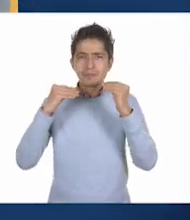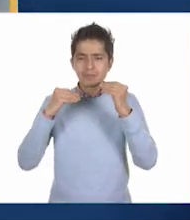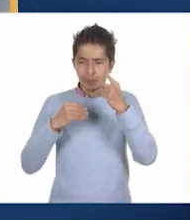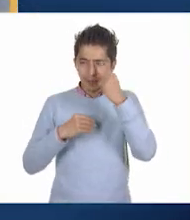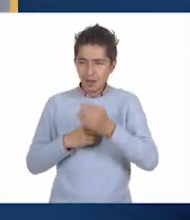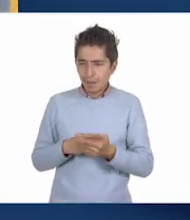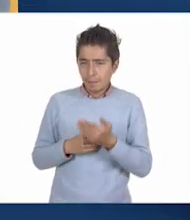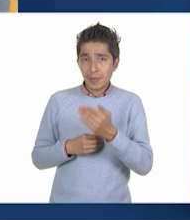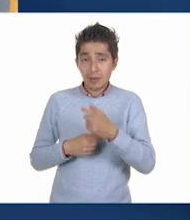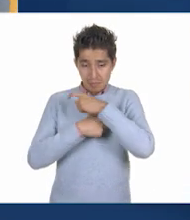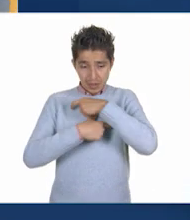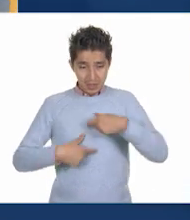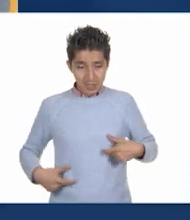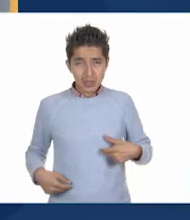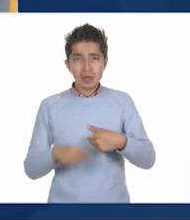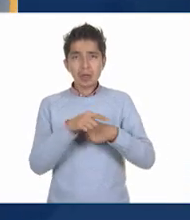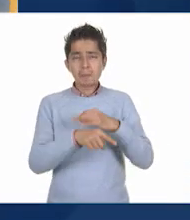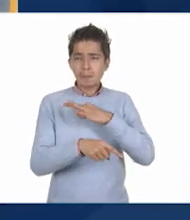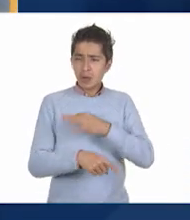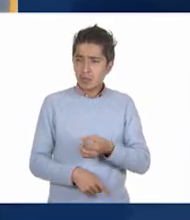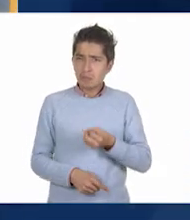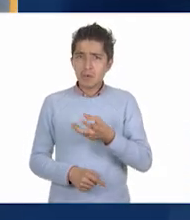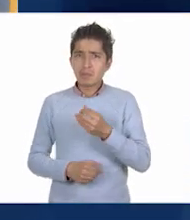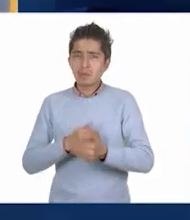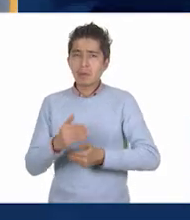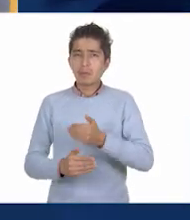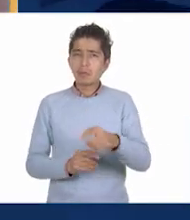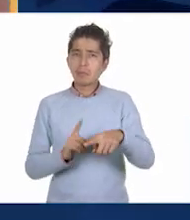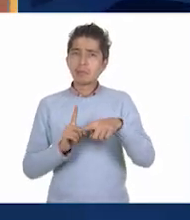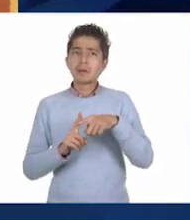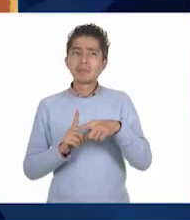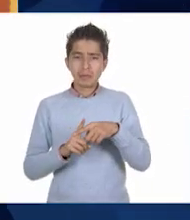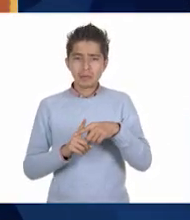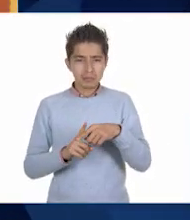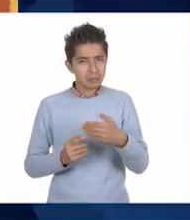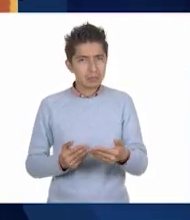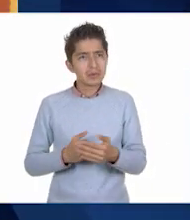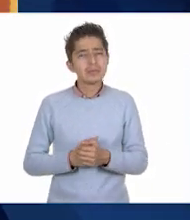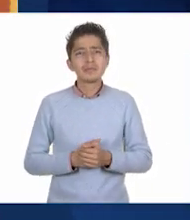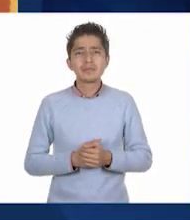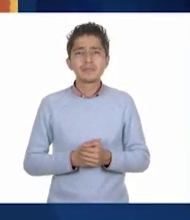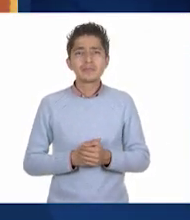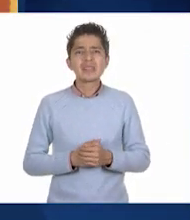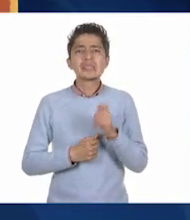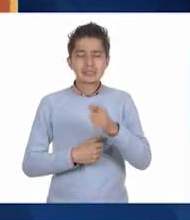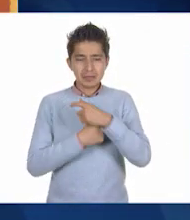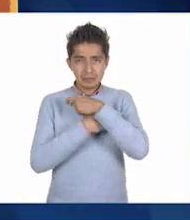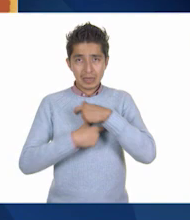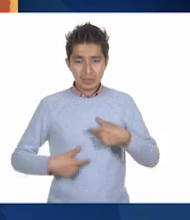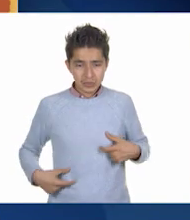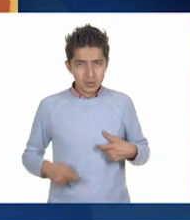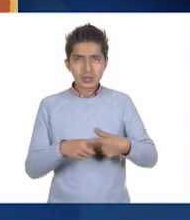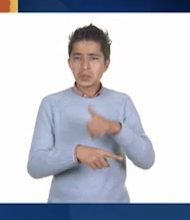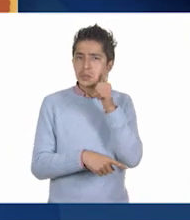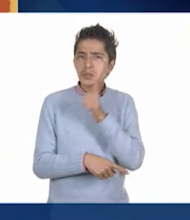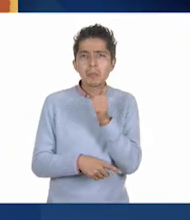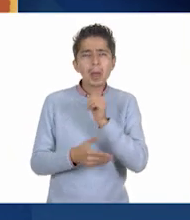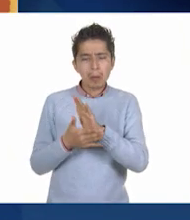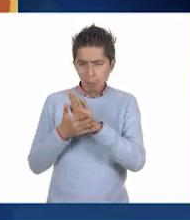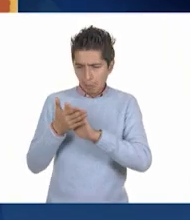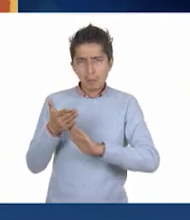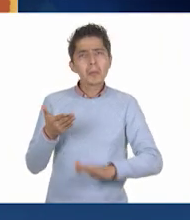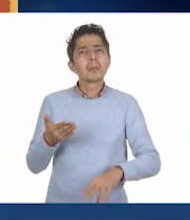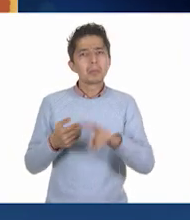que solo Pancho Villa puede dar y hacer, que todo es lo mismo. Pancho Villa fue siempre humilde en